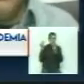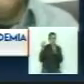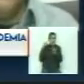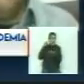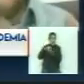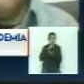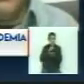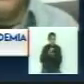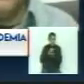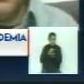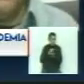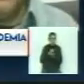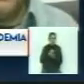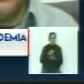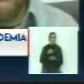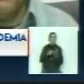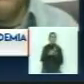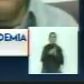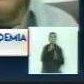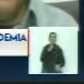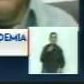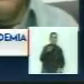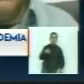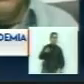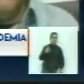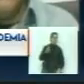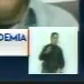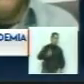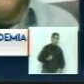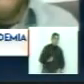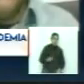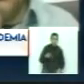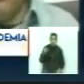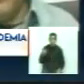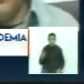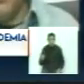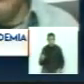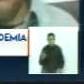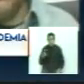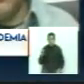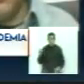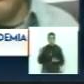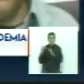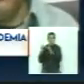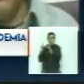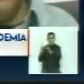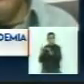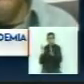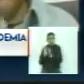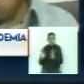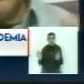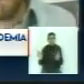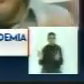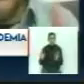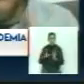decía que no se va a necesitar el Bicentenario. Y el Bicentenario se quedó con 20 camas con esa declaración, y luego